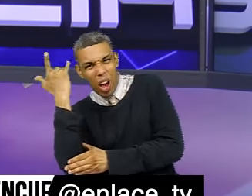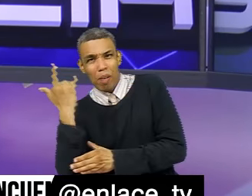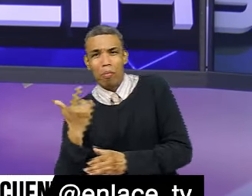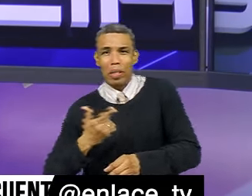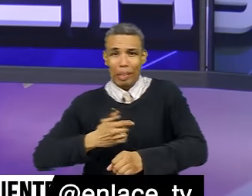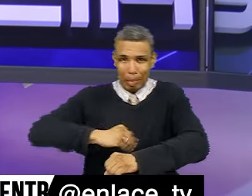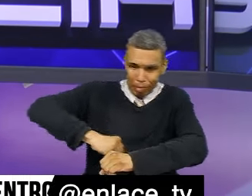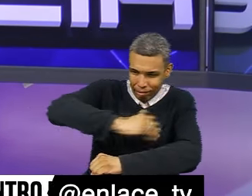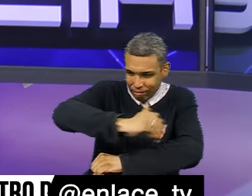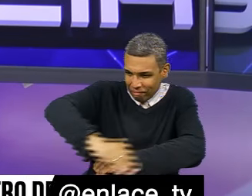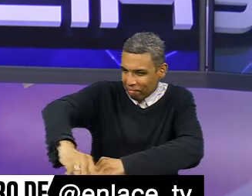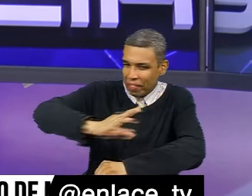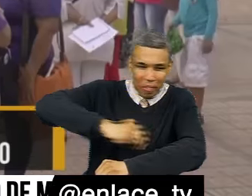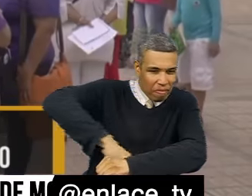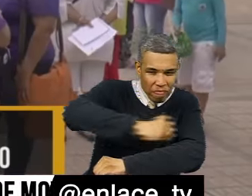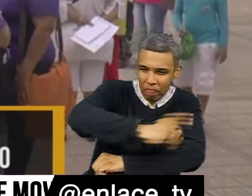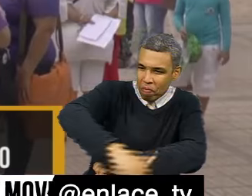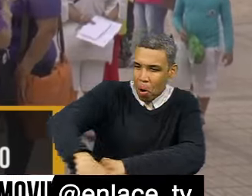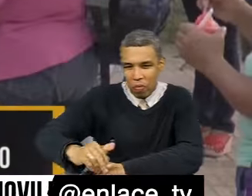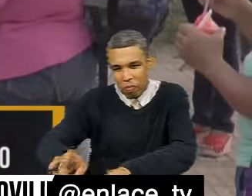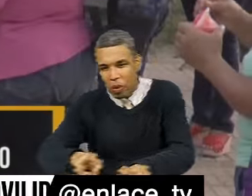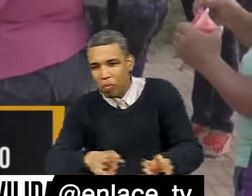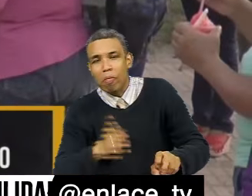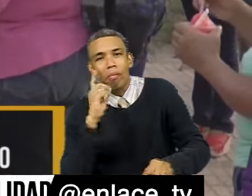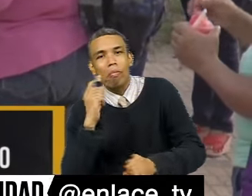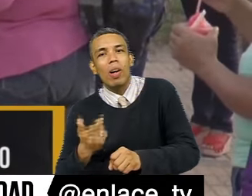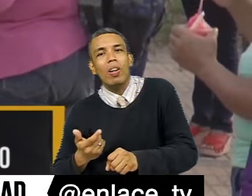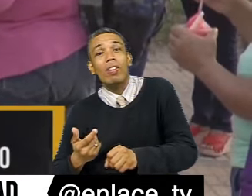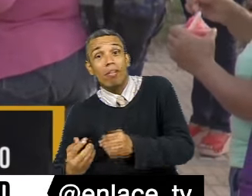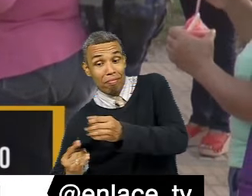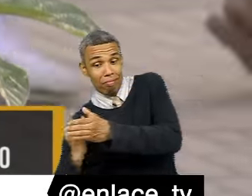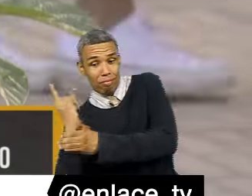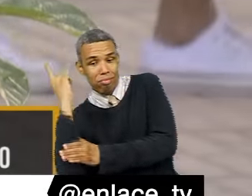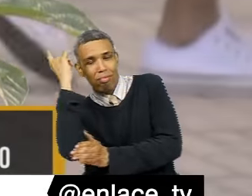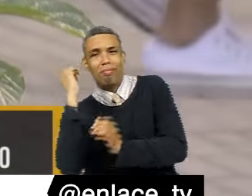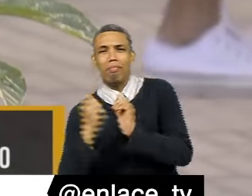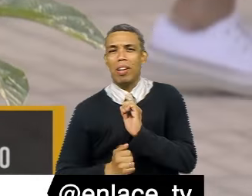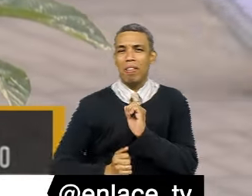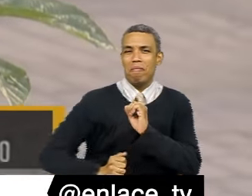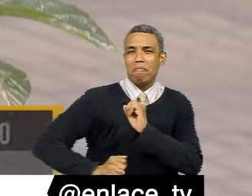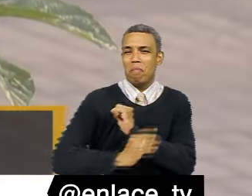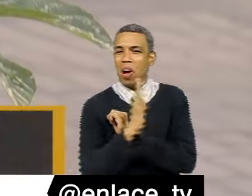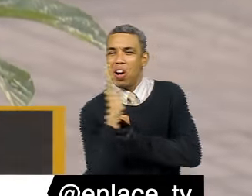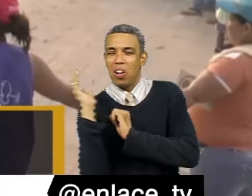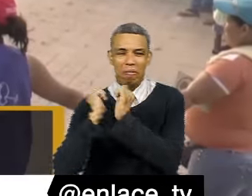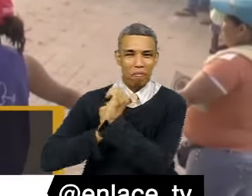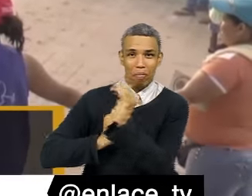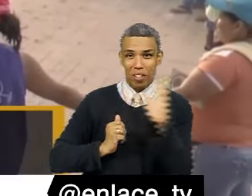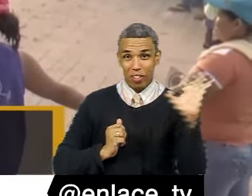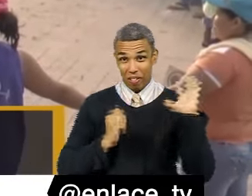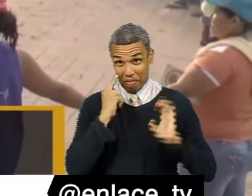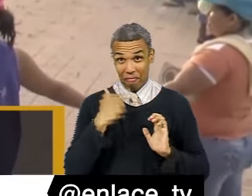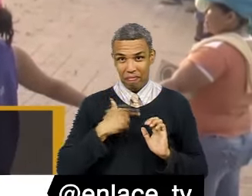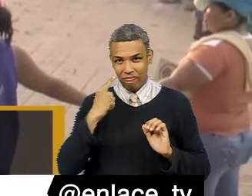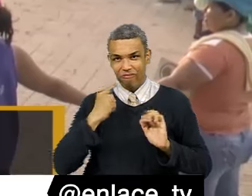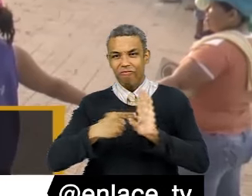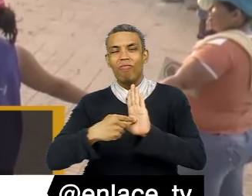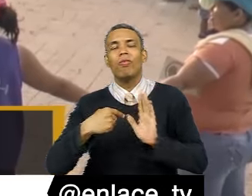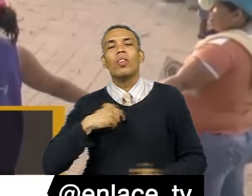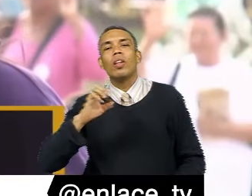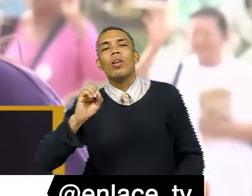Colombia. En el Parque La Vida, la Organización Femenina Popular UFP siembra árboles para la paz. Sus directivas así lo exponen para